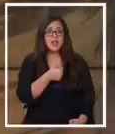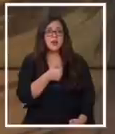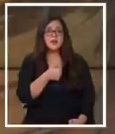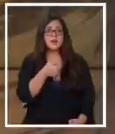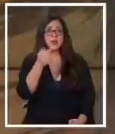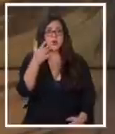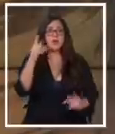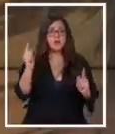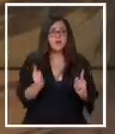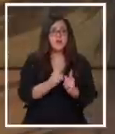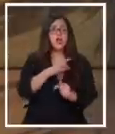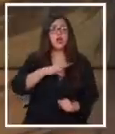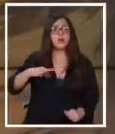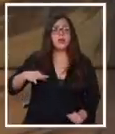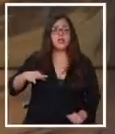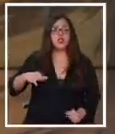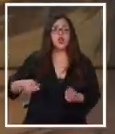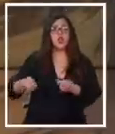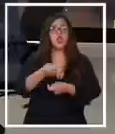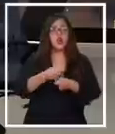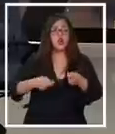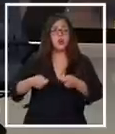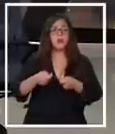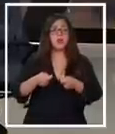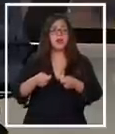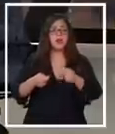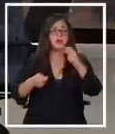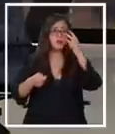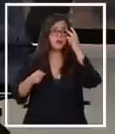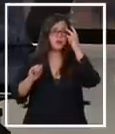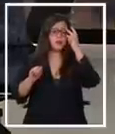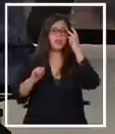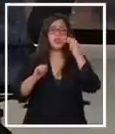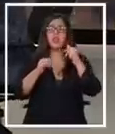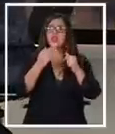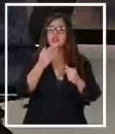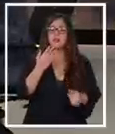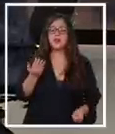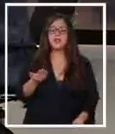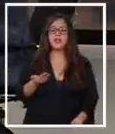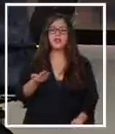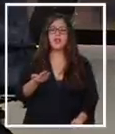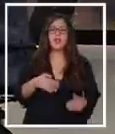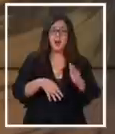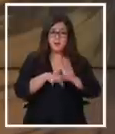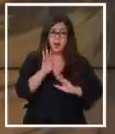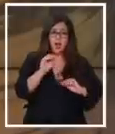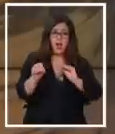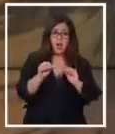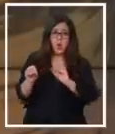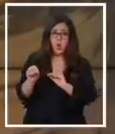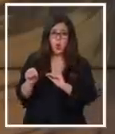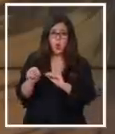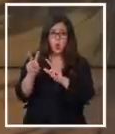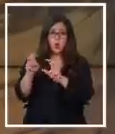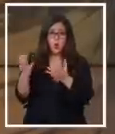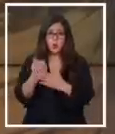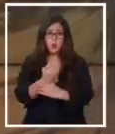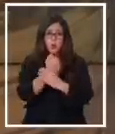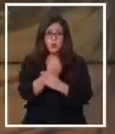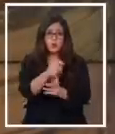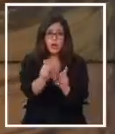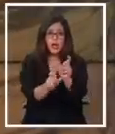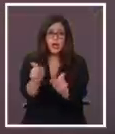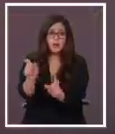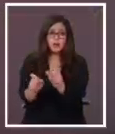que se reunía con el ministro de economía y que es exactamente van a ver más anuncios acerca de cómo ayudamos a